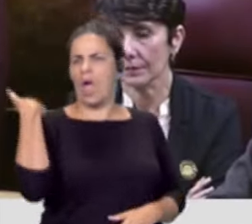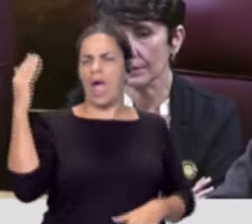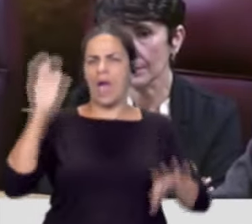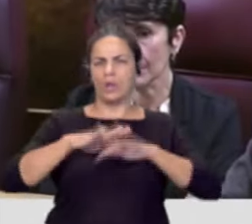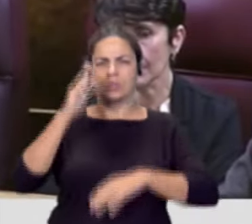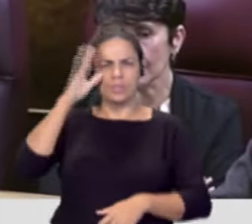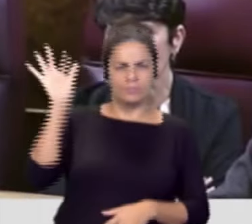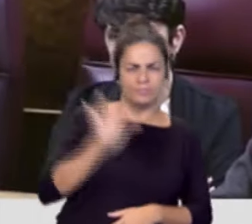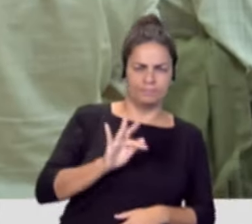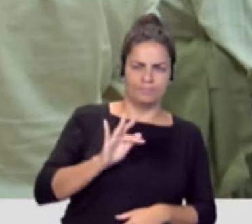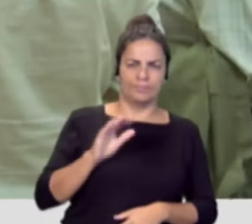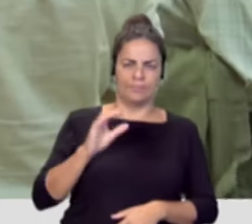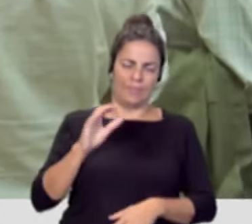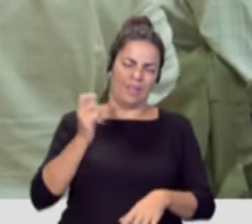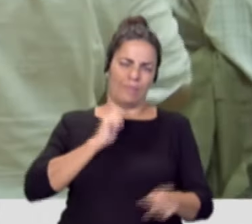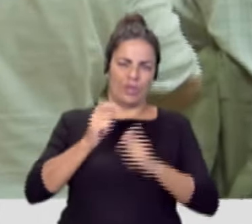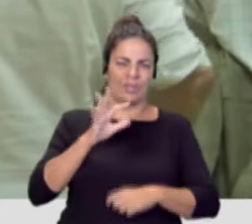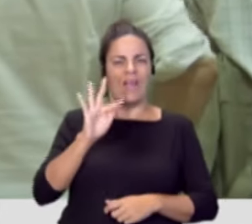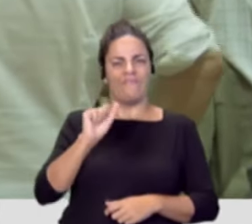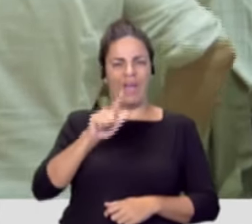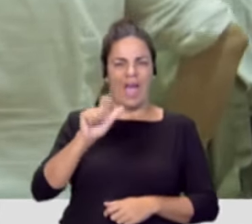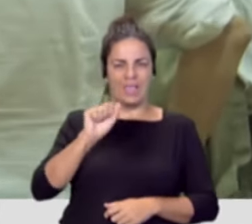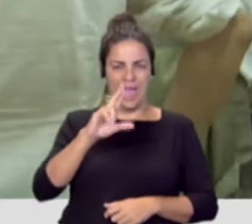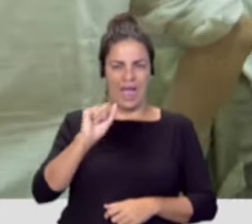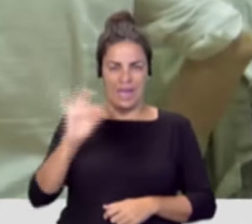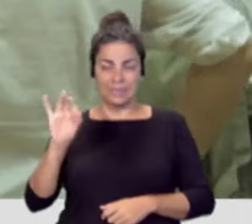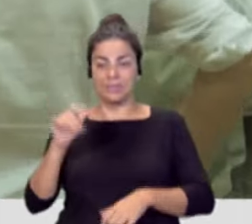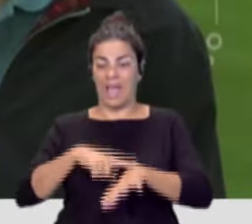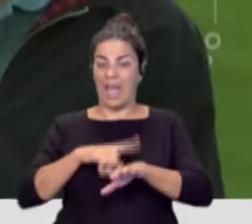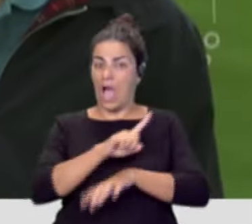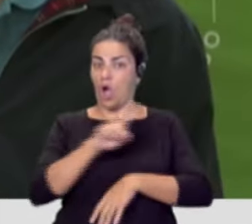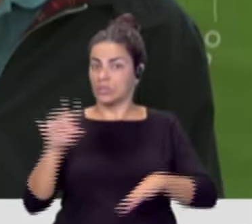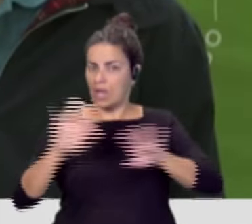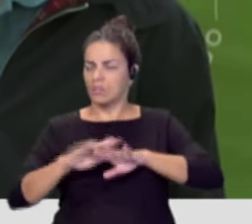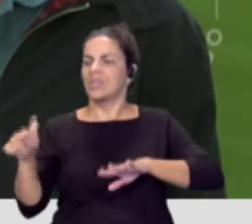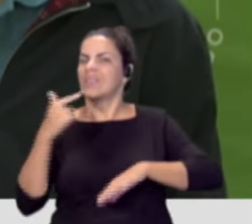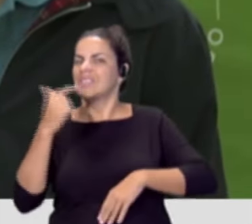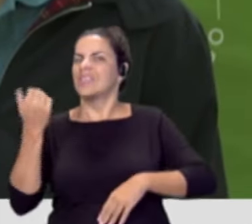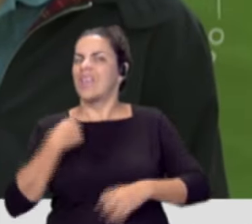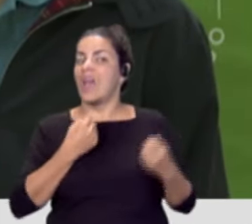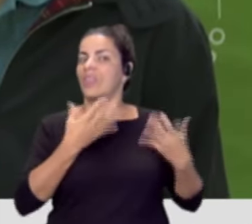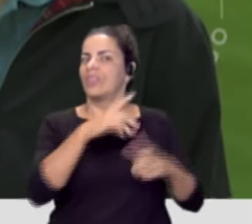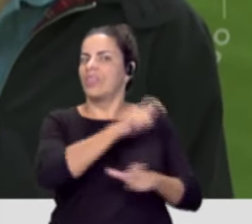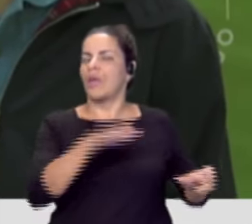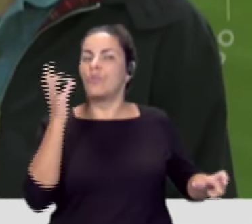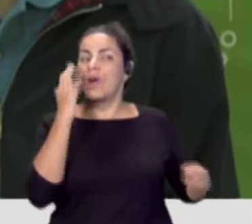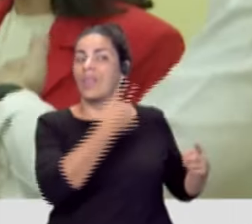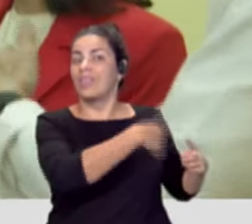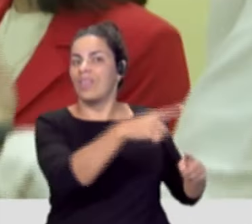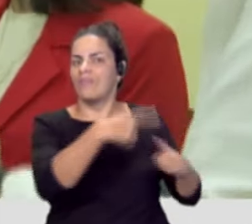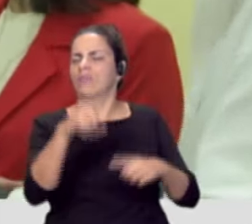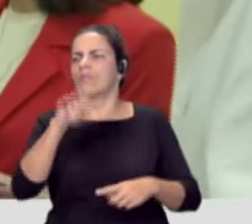las 11 de la noche, estaba diciendo que había recibido otras 10 comunicaciones de mujeres diferentes